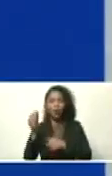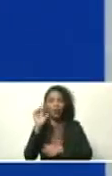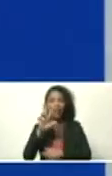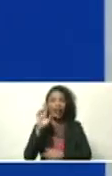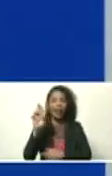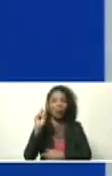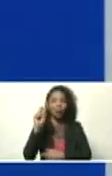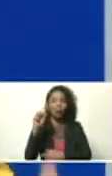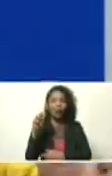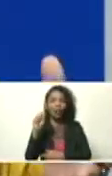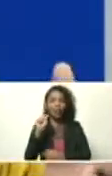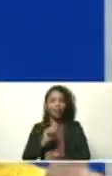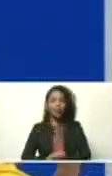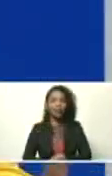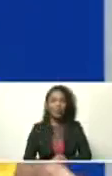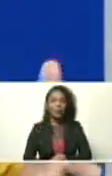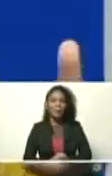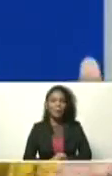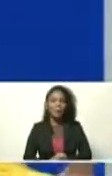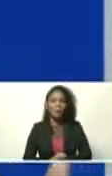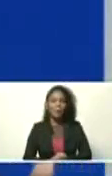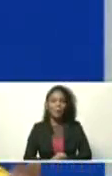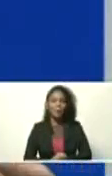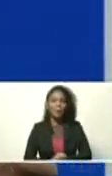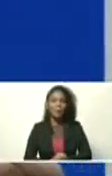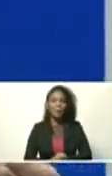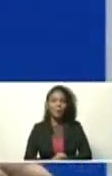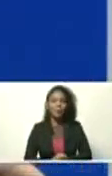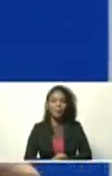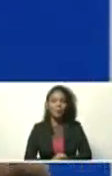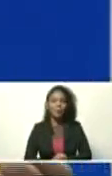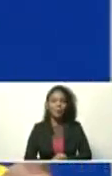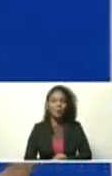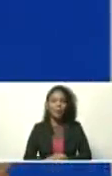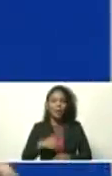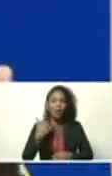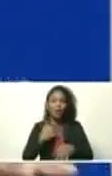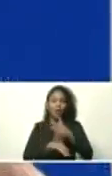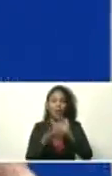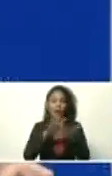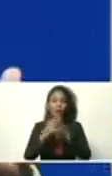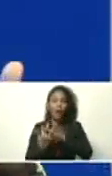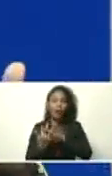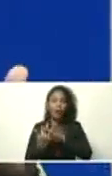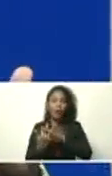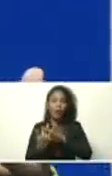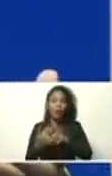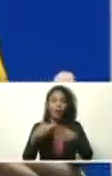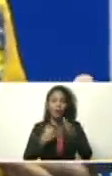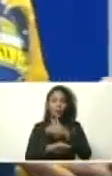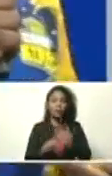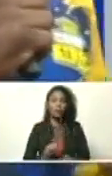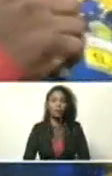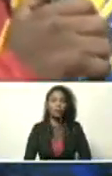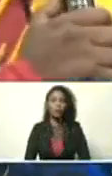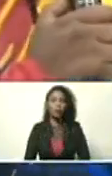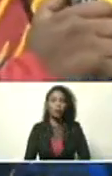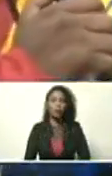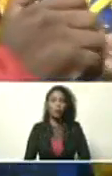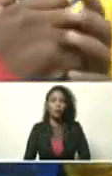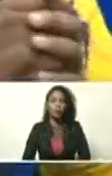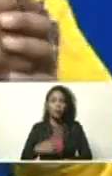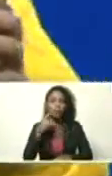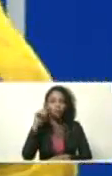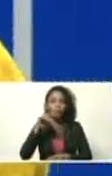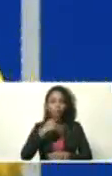que tenemos que tener nuestro balón con nuestra propia marca, nuestra identidad propia. Que el balón, cuando vaya a los barrios, niños los tengan, sepa que el balón viene hecho en revolución